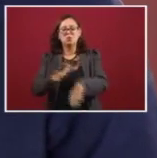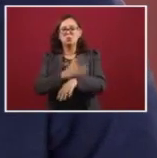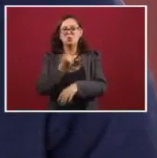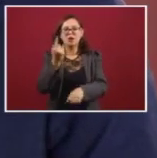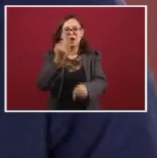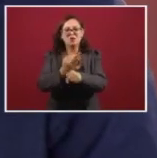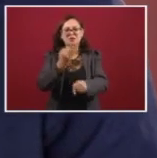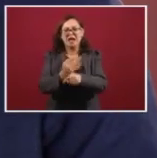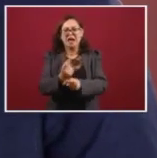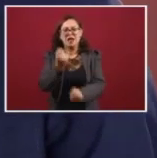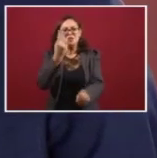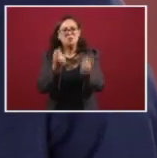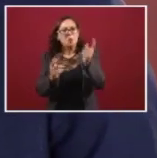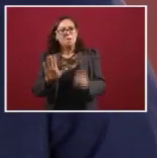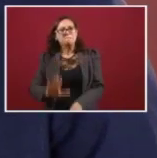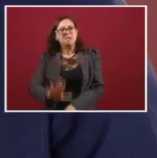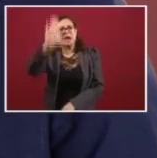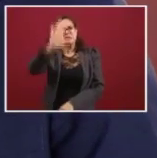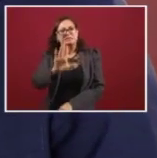enajenación